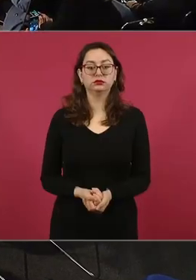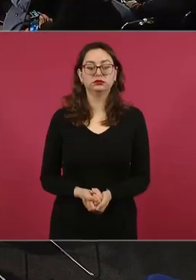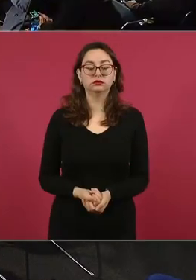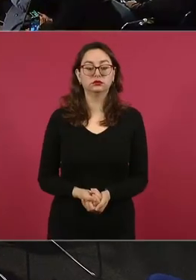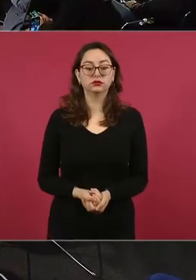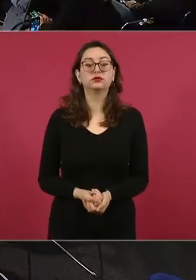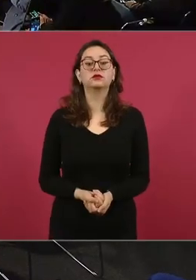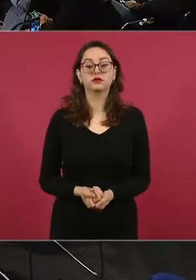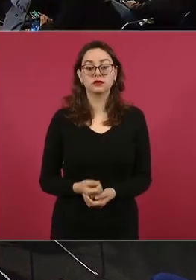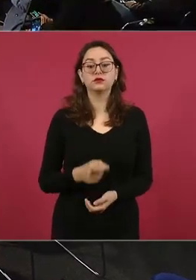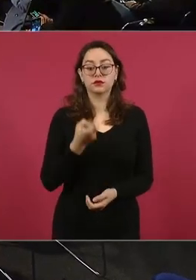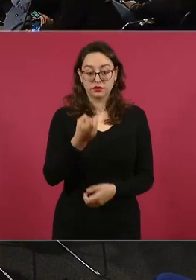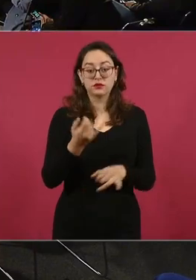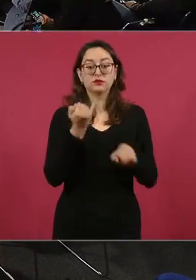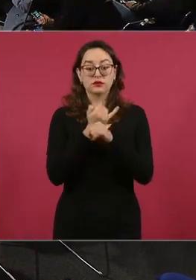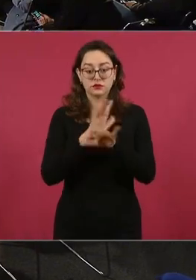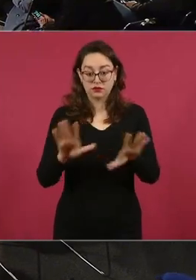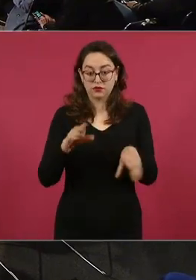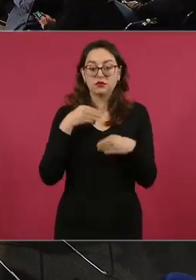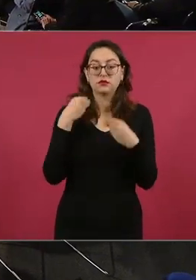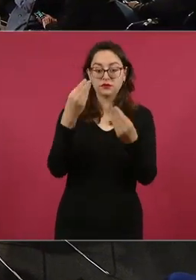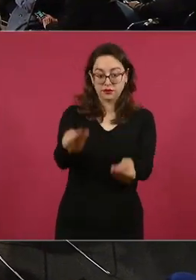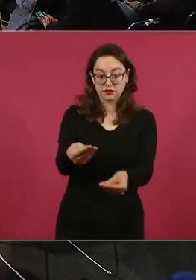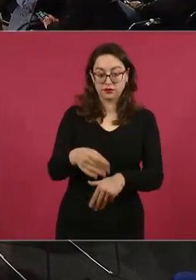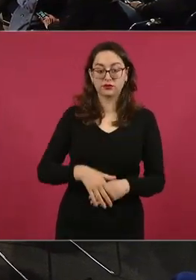Te vamos a entregar la información.